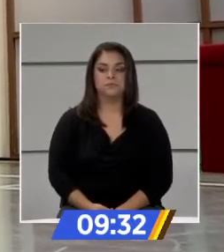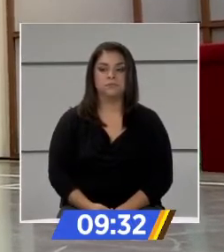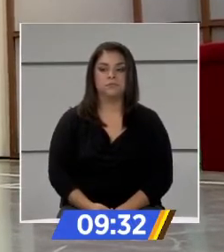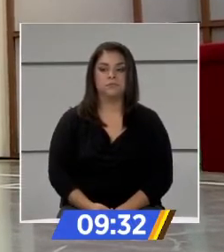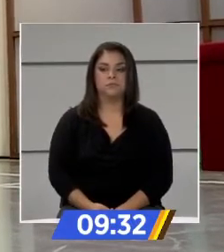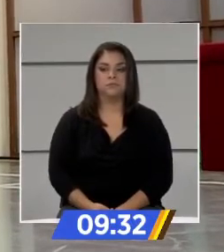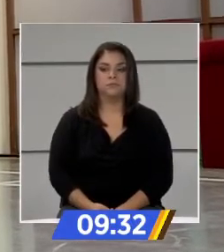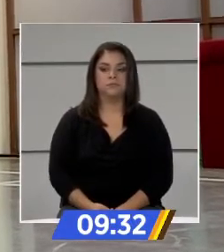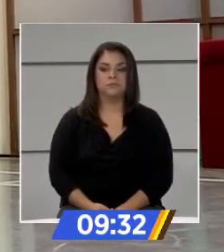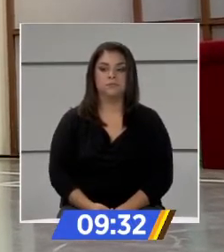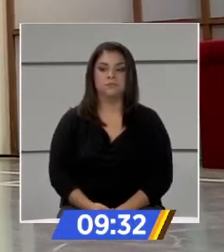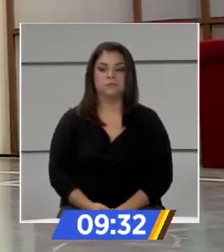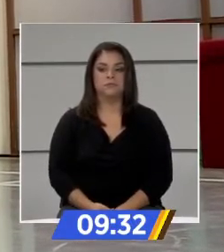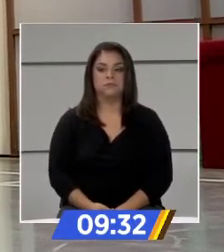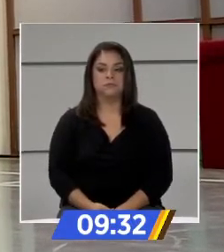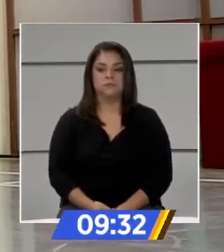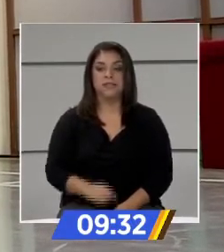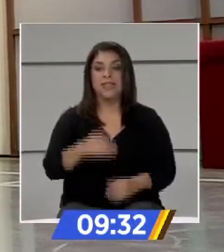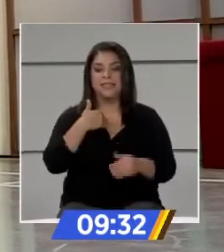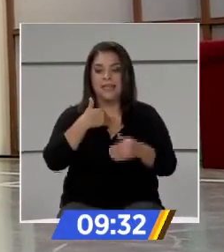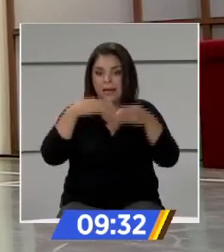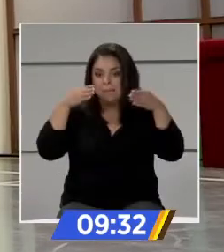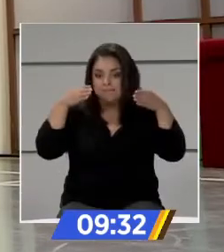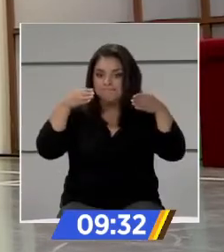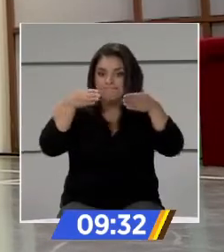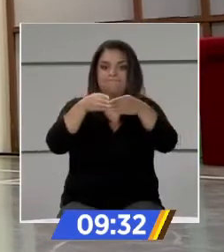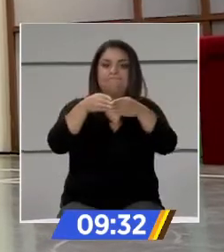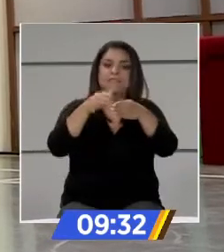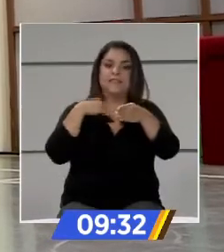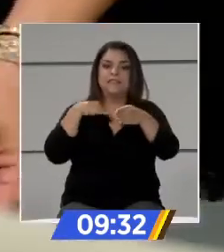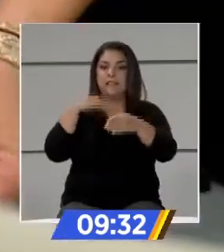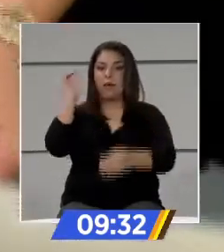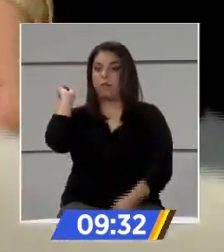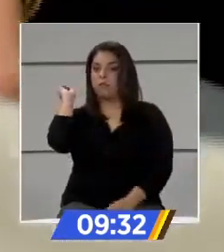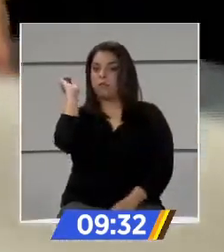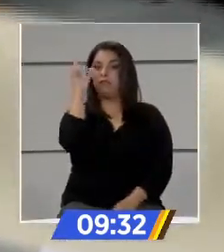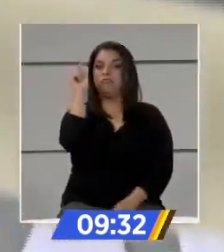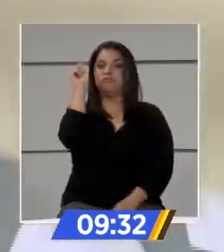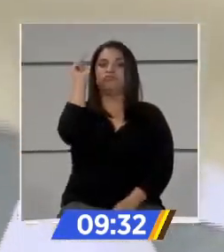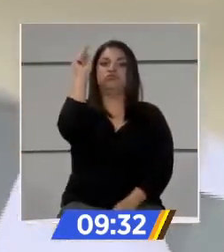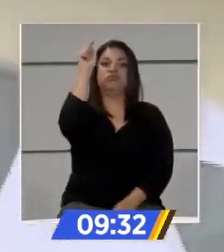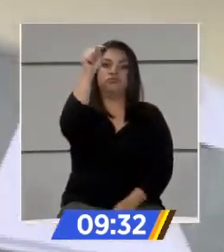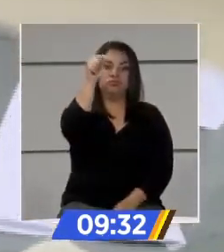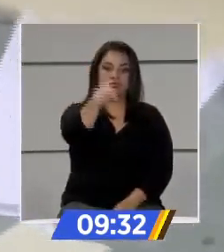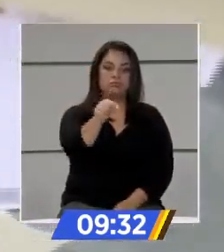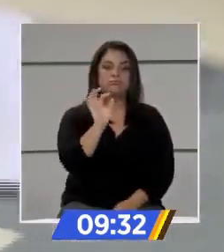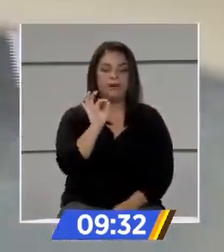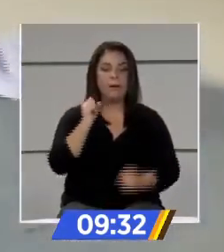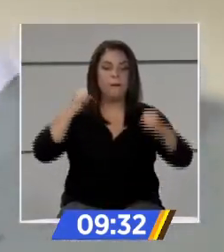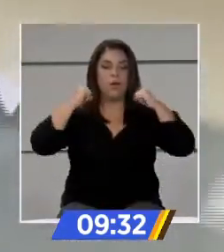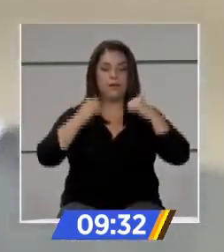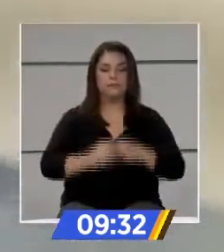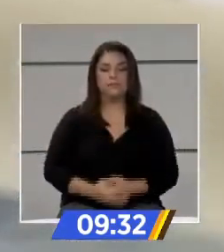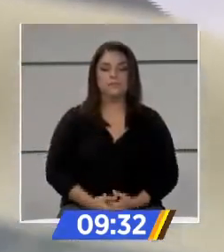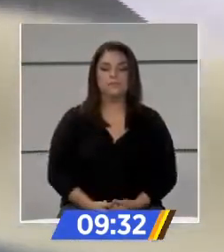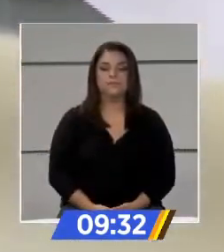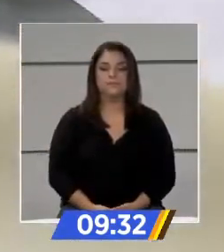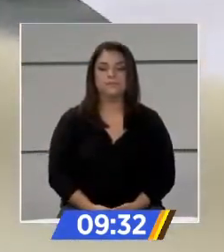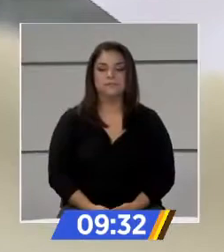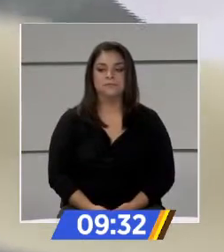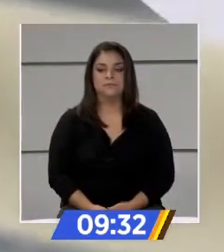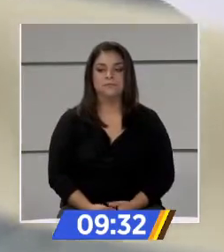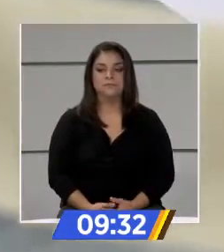Picudo para que tenga así mucho poder. Claro, porque tenemos que apuntar. Ajá. Ahora, ¿verdad? Sí, ¿ves? Estos no están